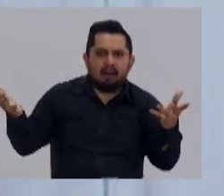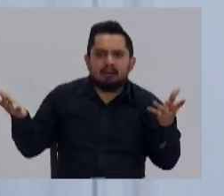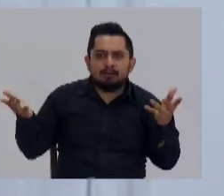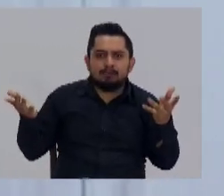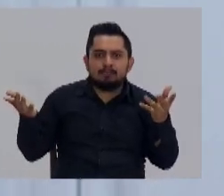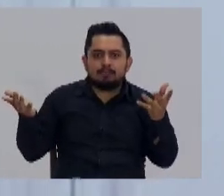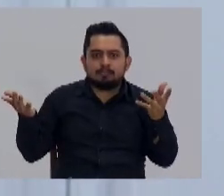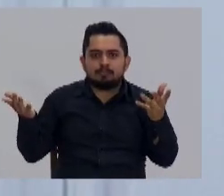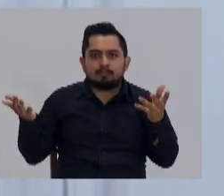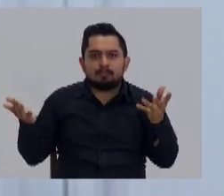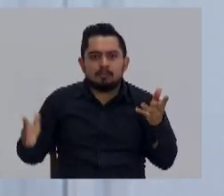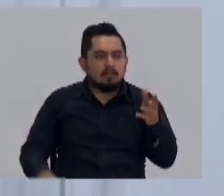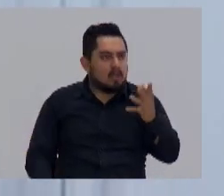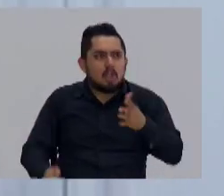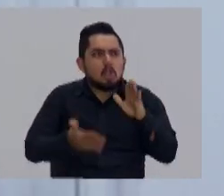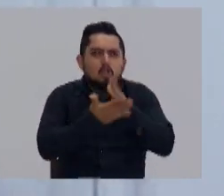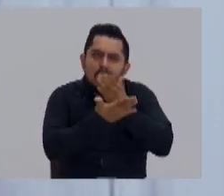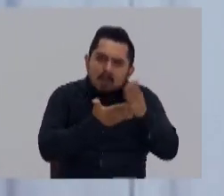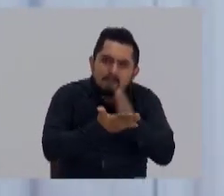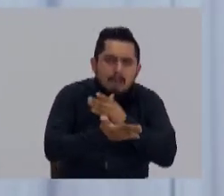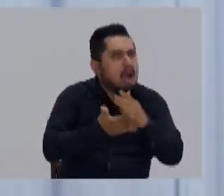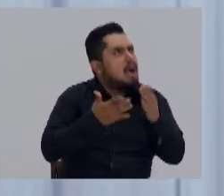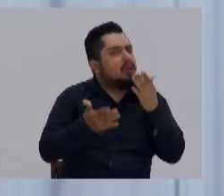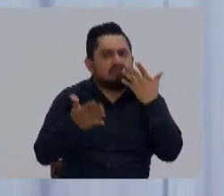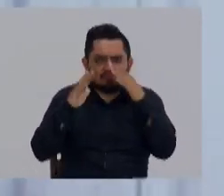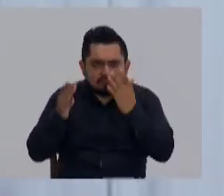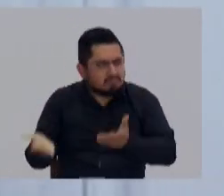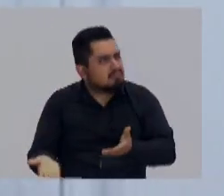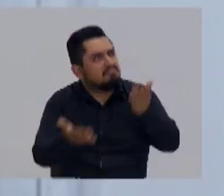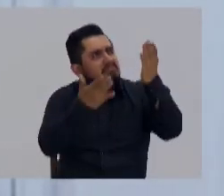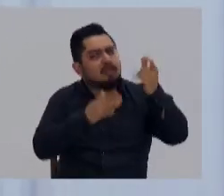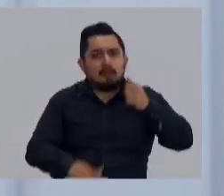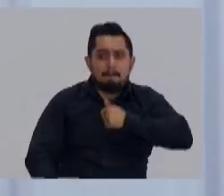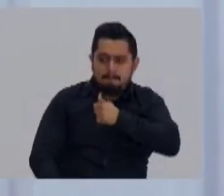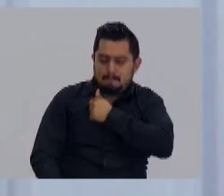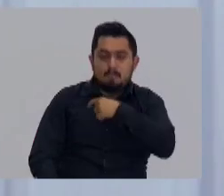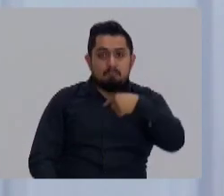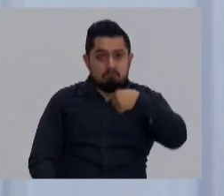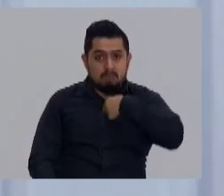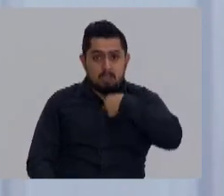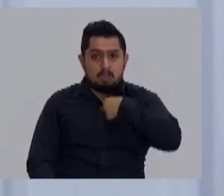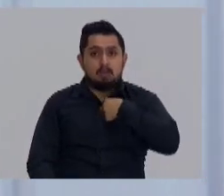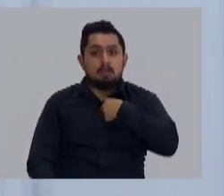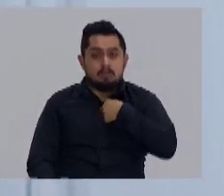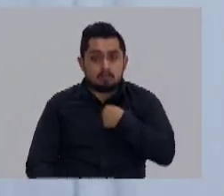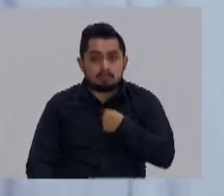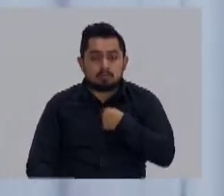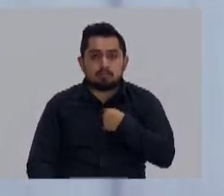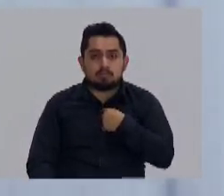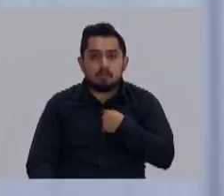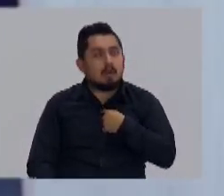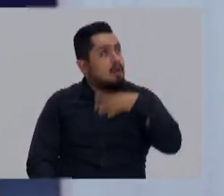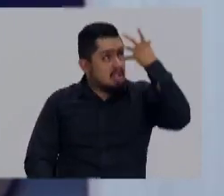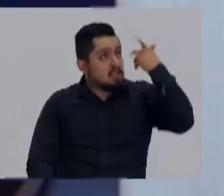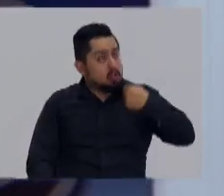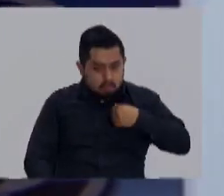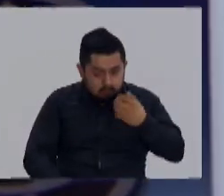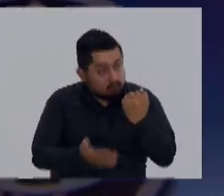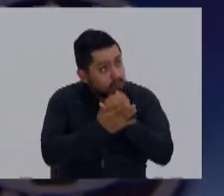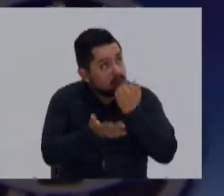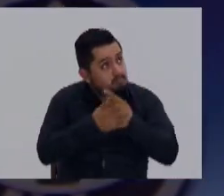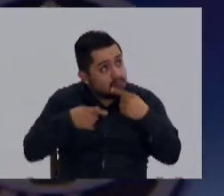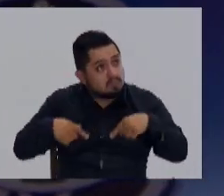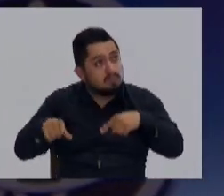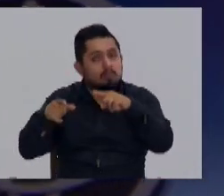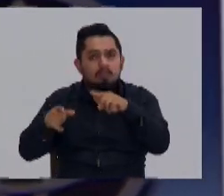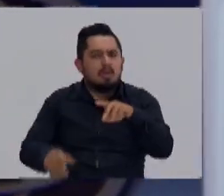otros. Compártelo, déselo al Señor. Es nuestra responsabilidad. Es nuestro decir, heme aquí, Señor. Mire usted,